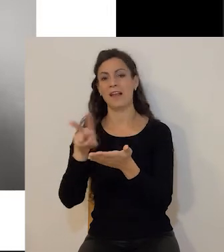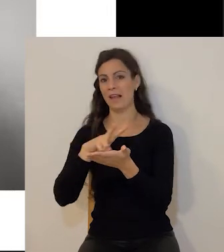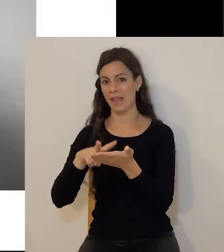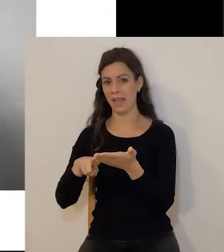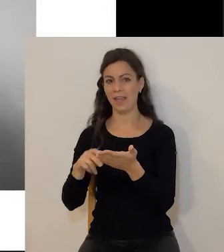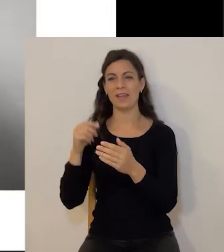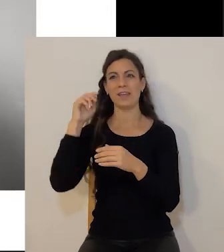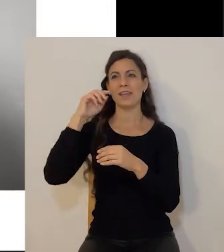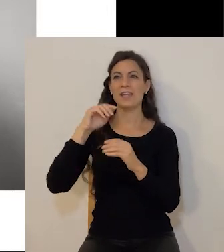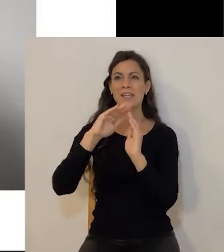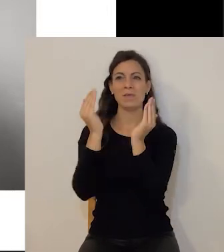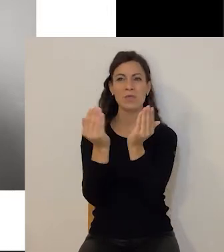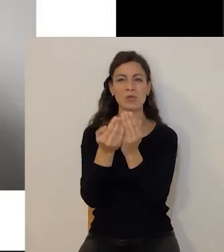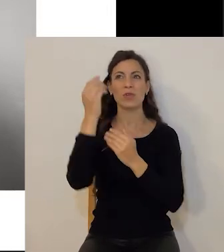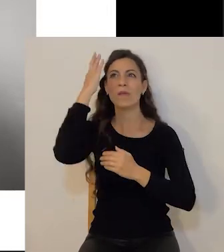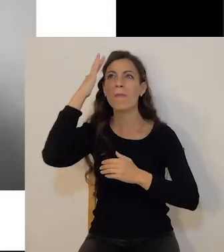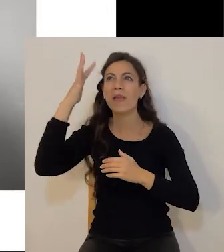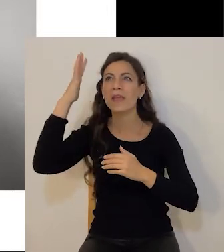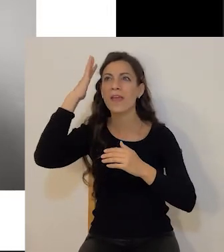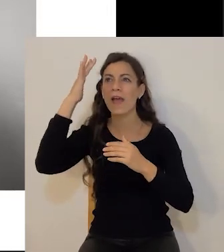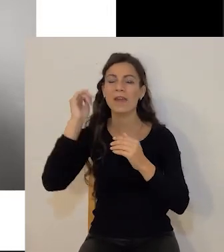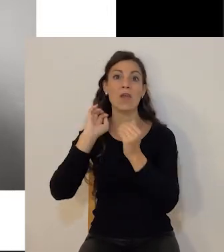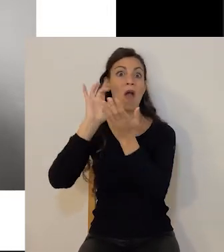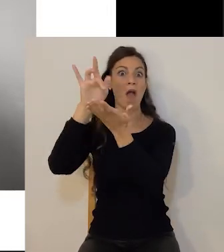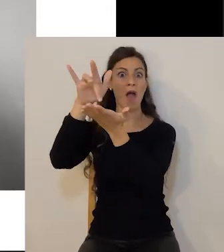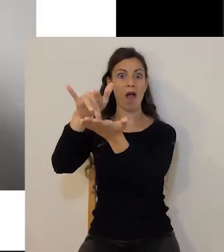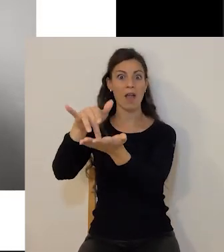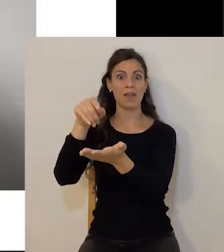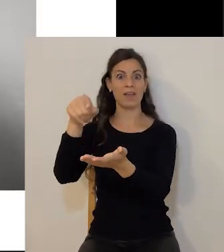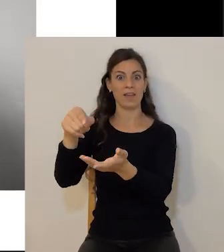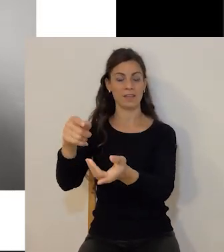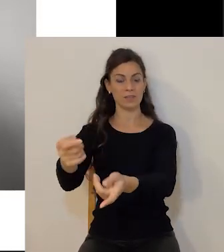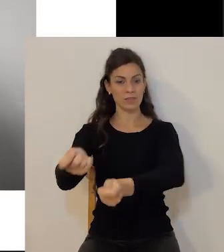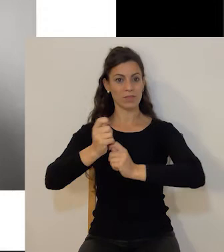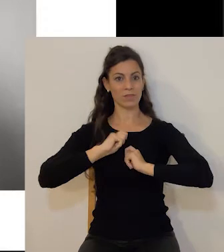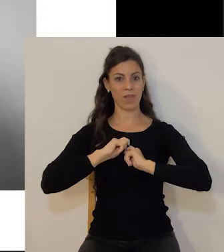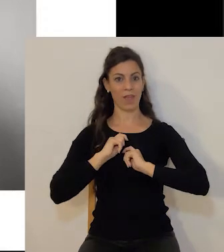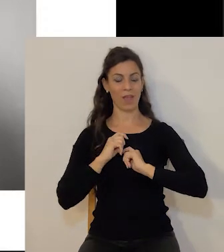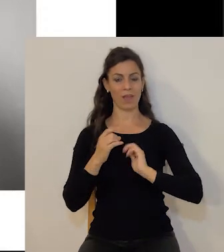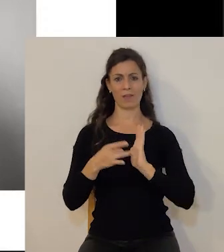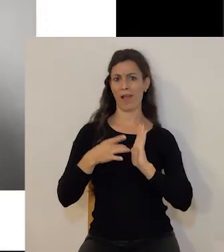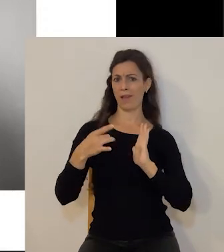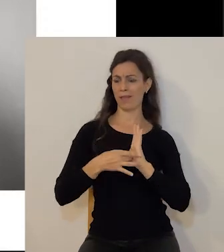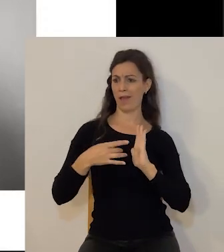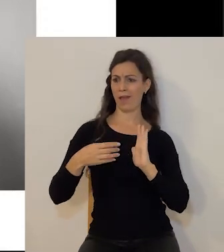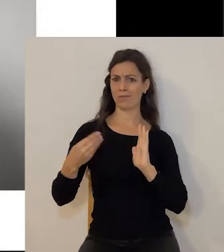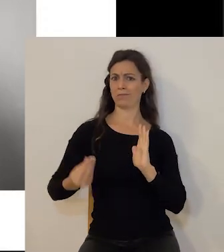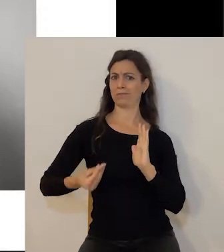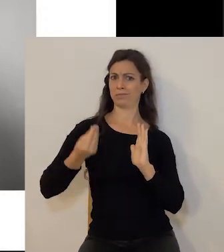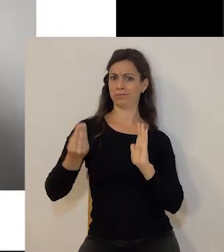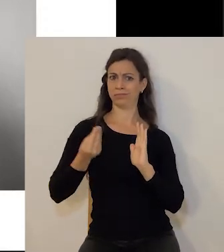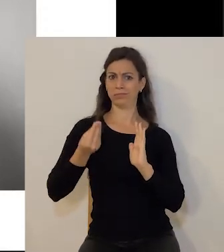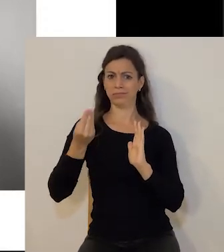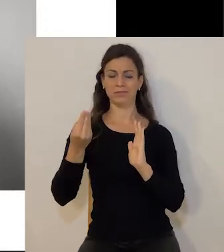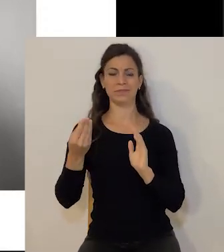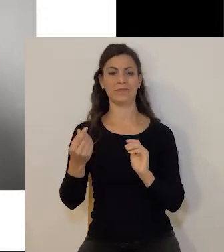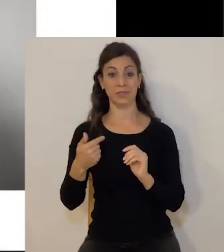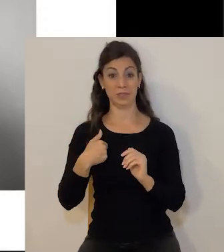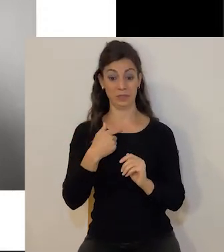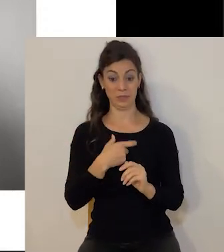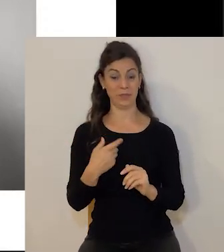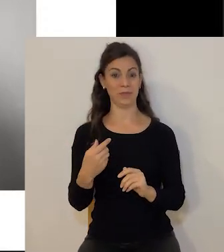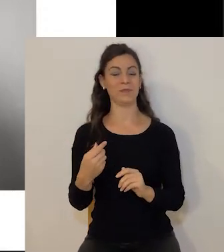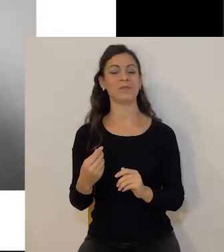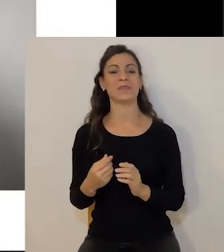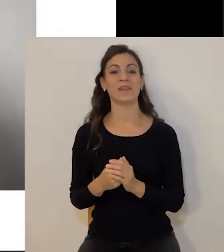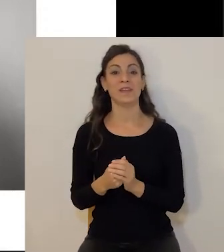¿no? Eso me ha aportado mayor calidez conmigo misma, ¿no? Y veo que tenemos una